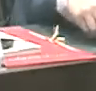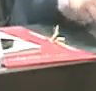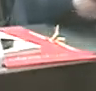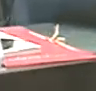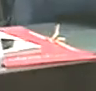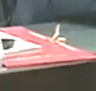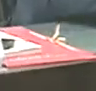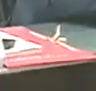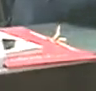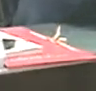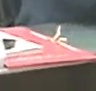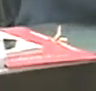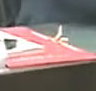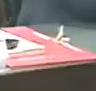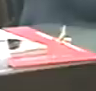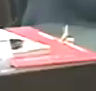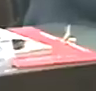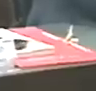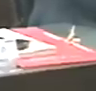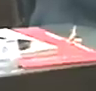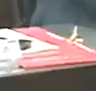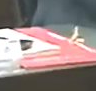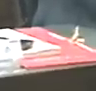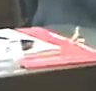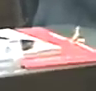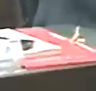República, Nicolás Maduro Moros,